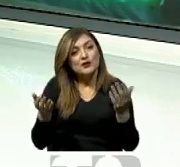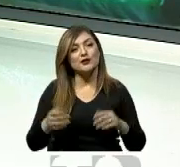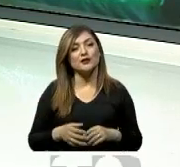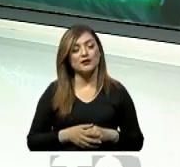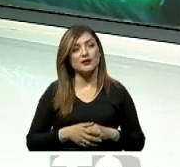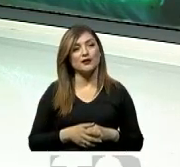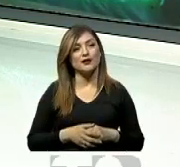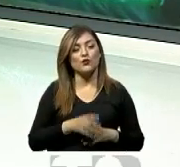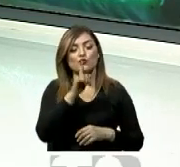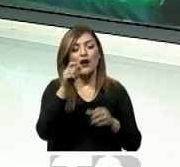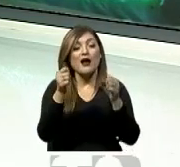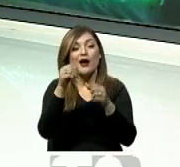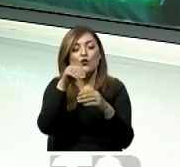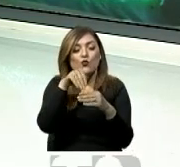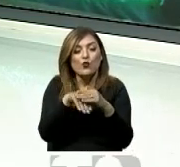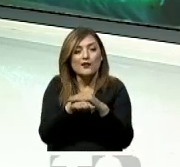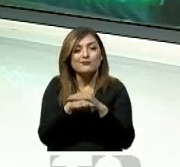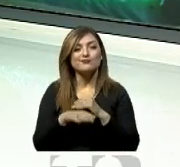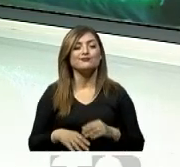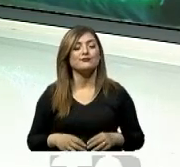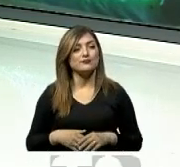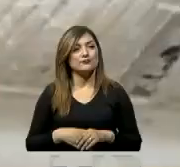encontrado en compartimientos ocultos en un vehículo.